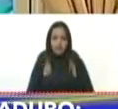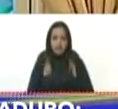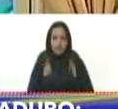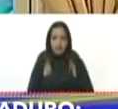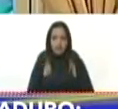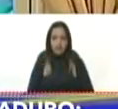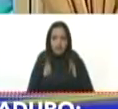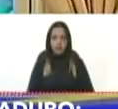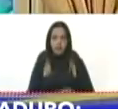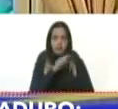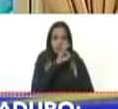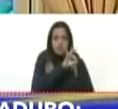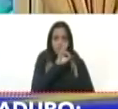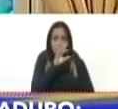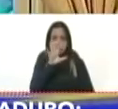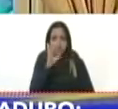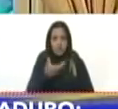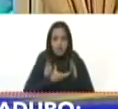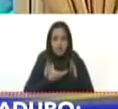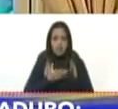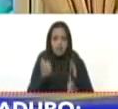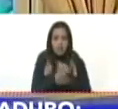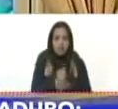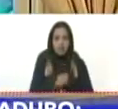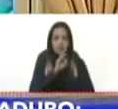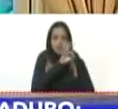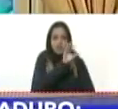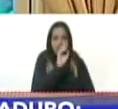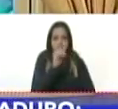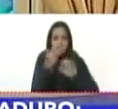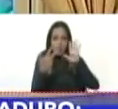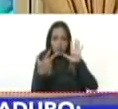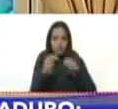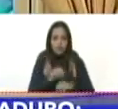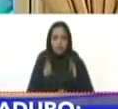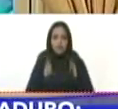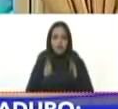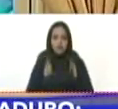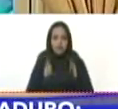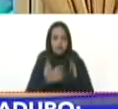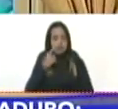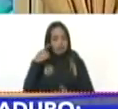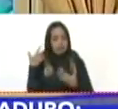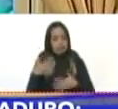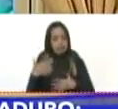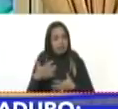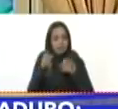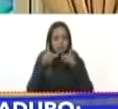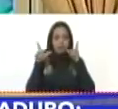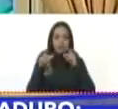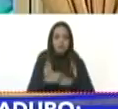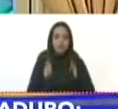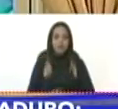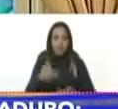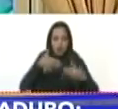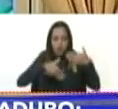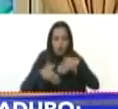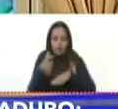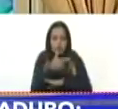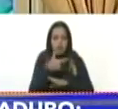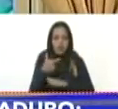De 335 alcaldías ganamos 308. Naguará. En la elección de gobernadores